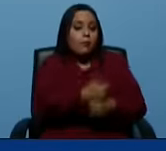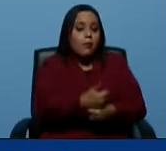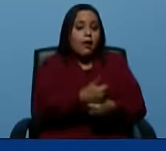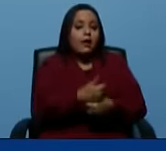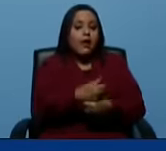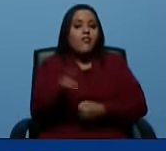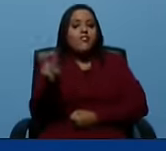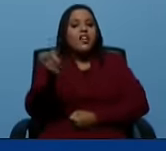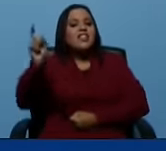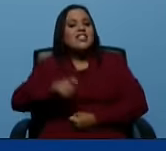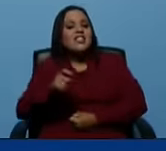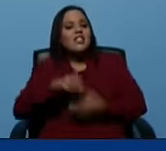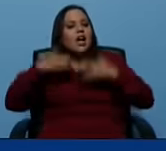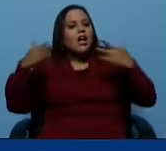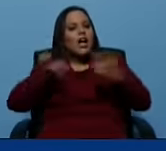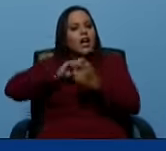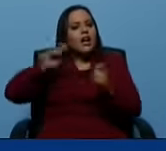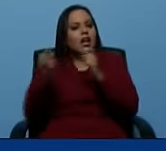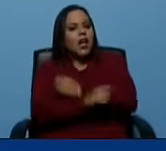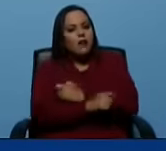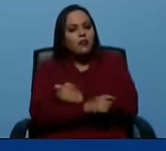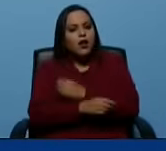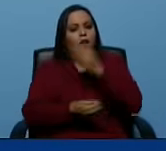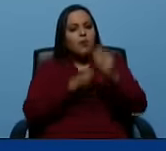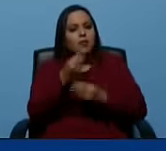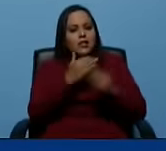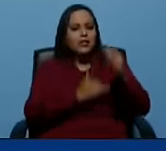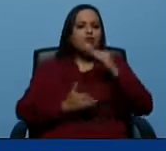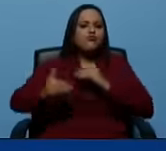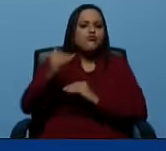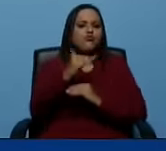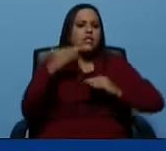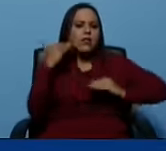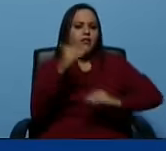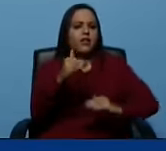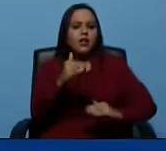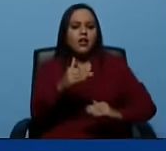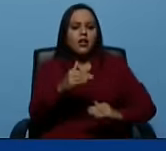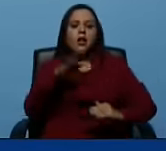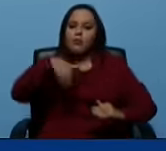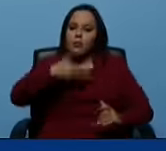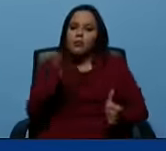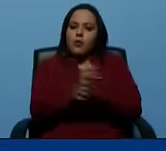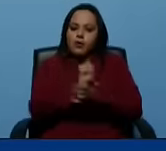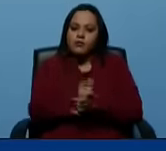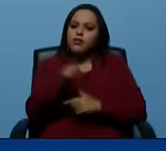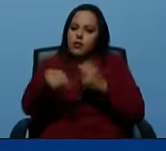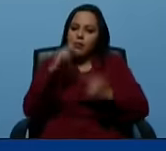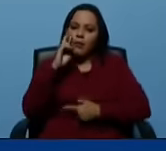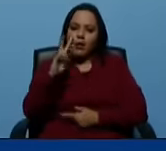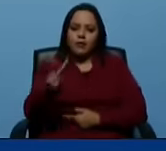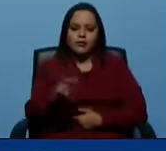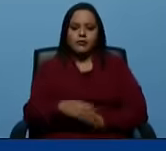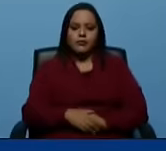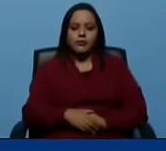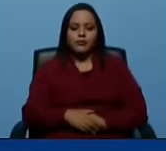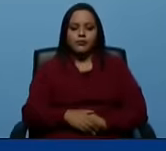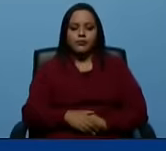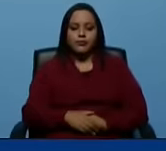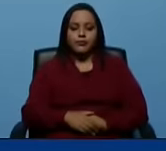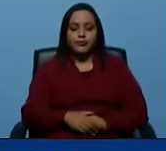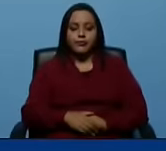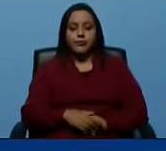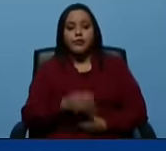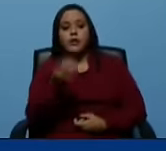cambios y transformaciones para ubicarse en una dimensión superior. Y los vamos a lograr. Tú vas a ver. La siguiente pregunta